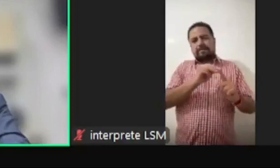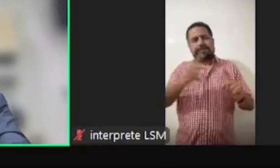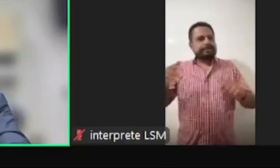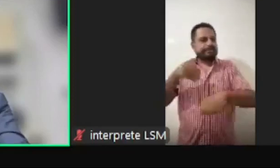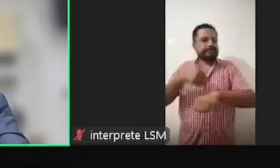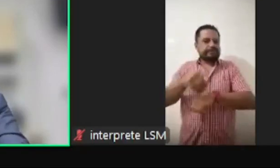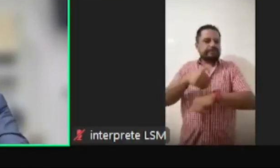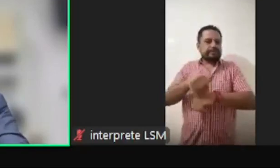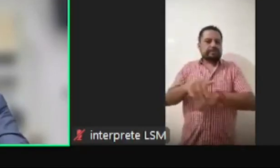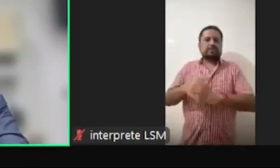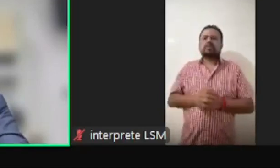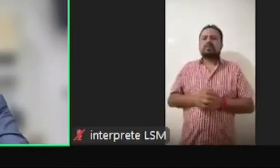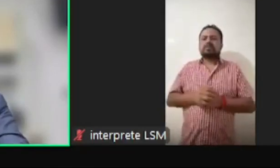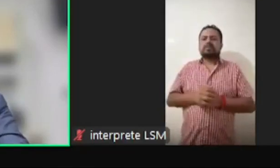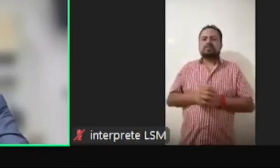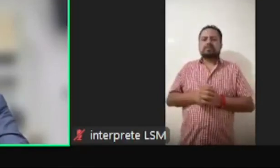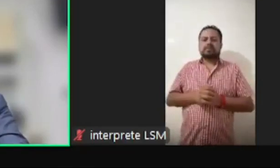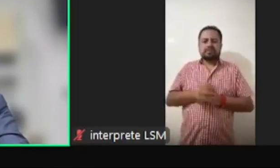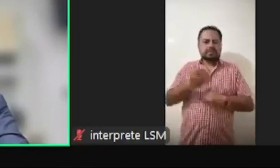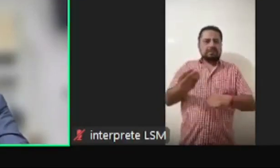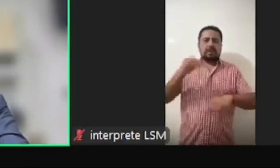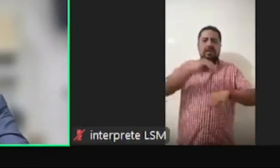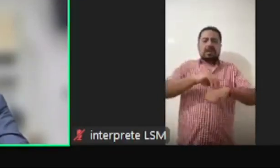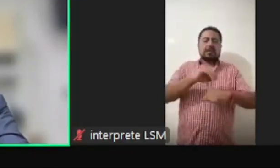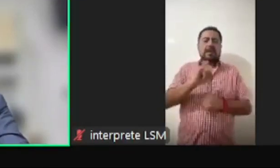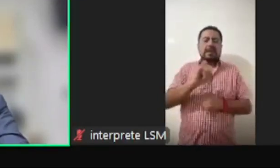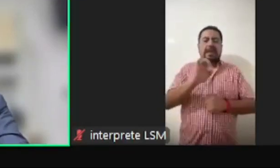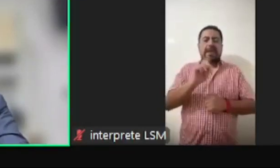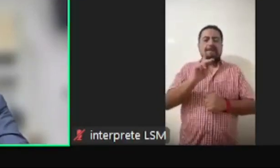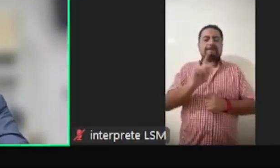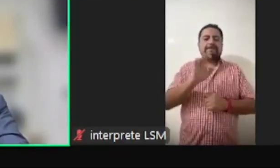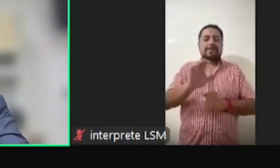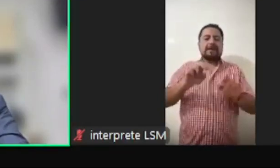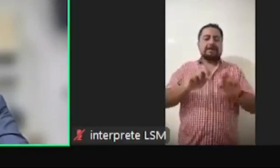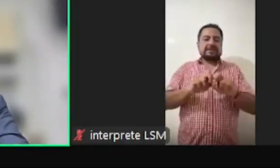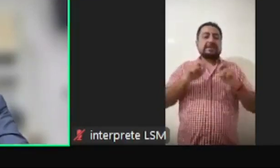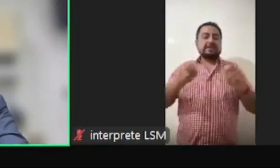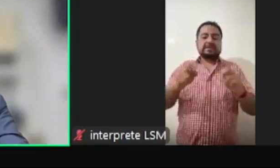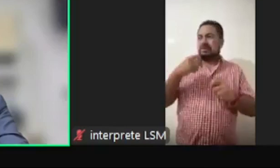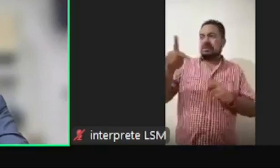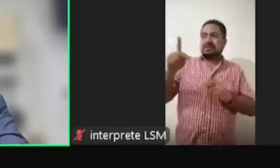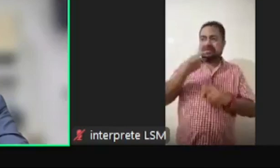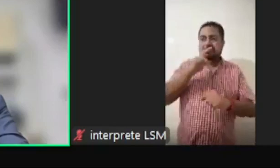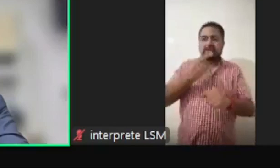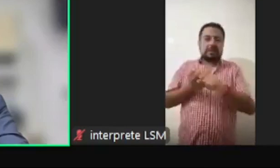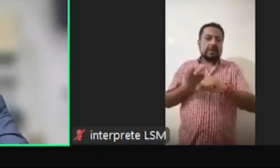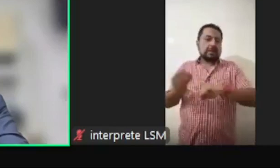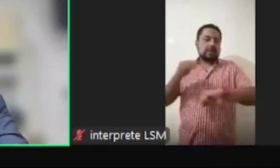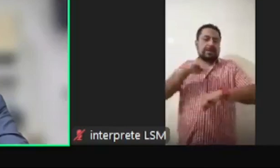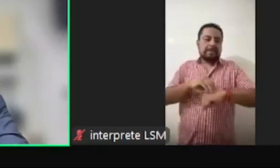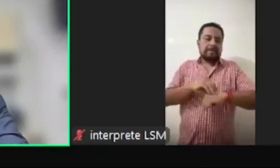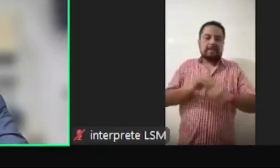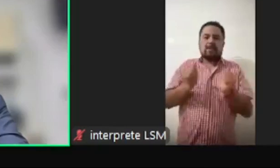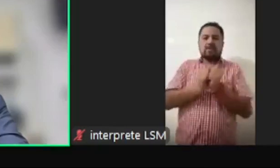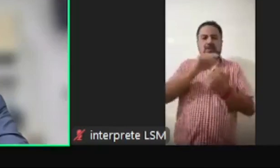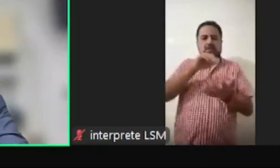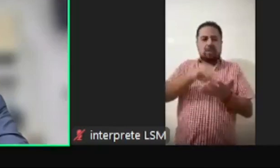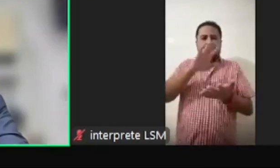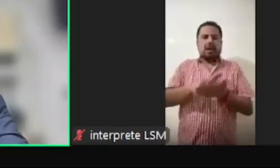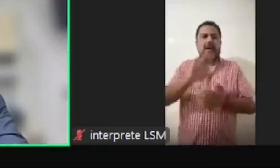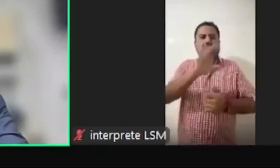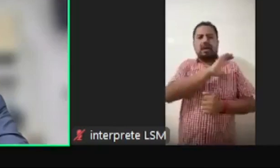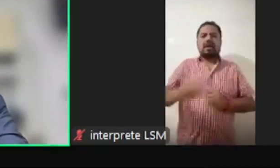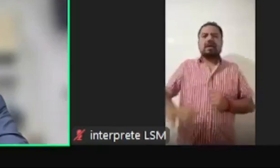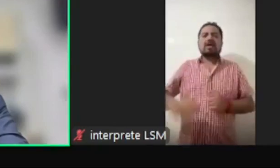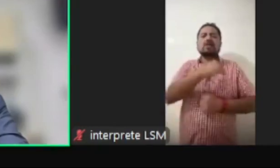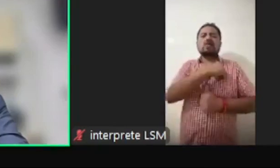19-04-2024, emitido por el Consejo General del Instituto Electoral y de Participación Ciudadana del Estado de Guerrero, en el registro de candidaturas a ayuntamientos